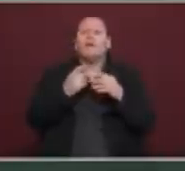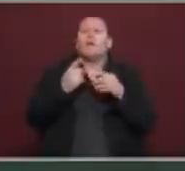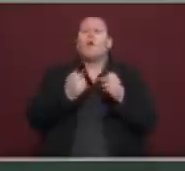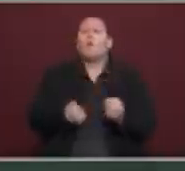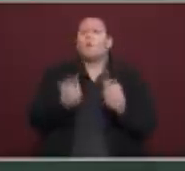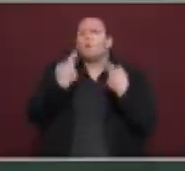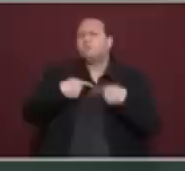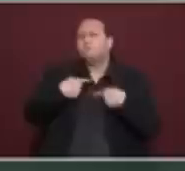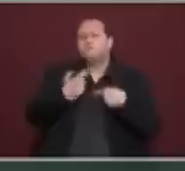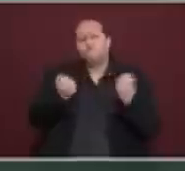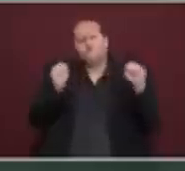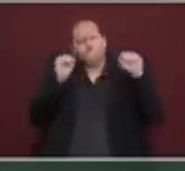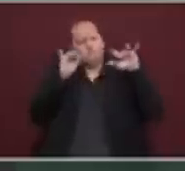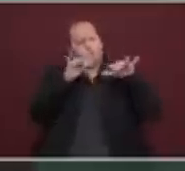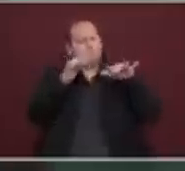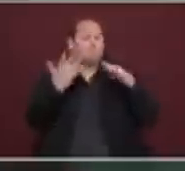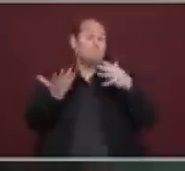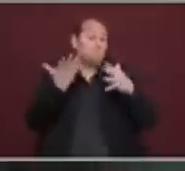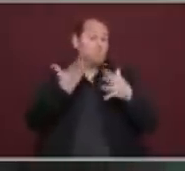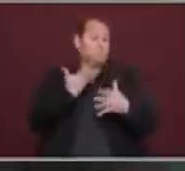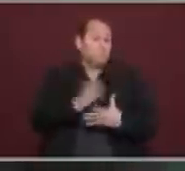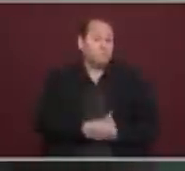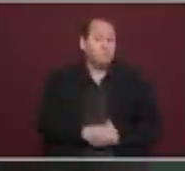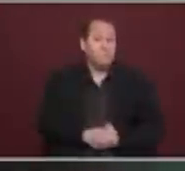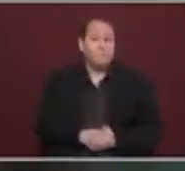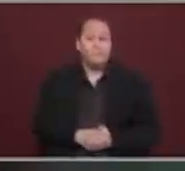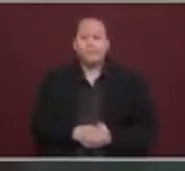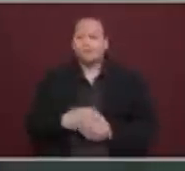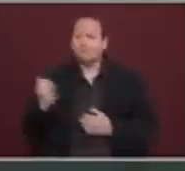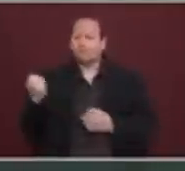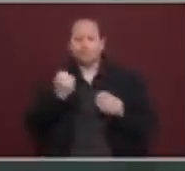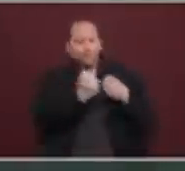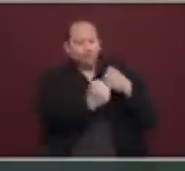se van a incorporar